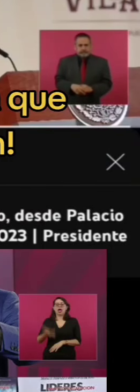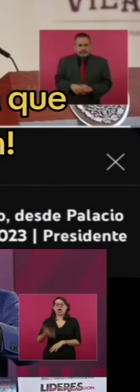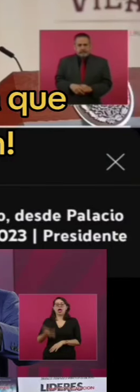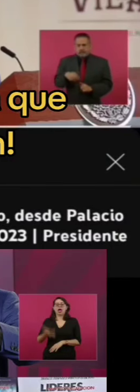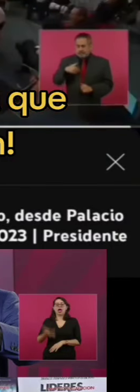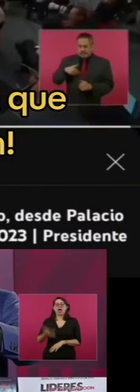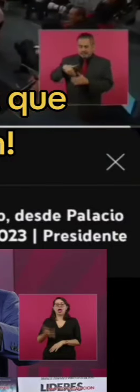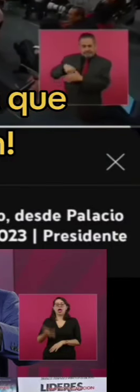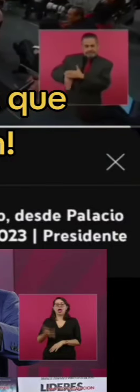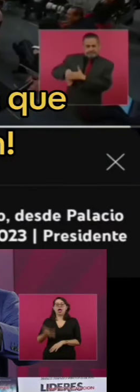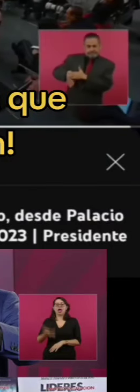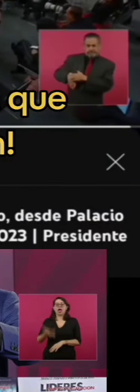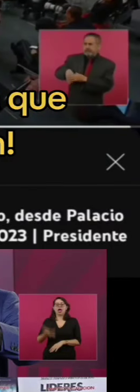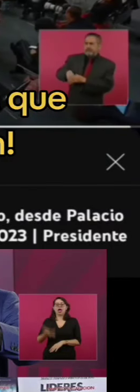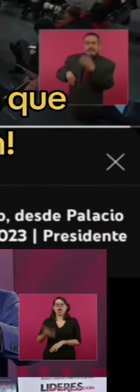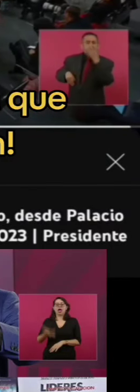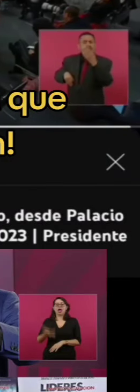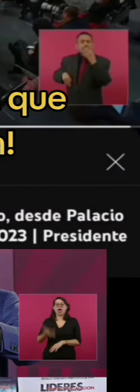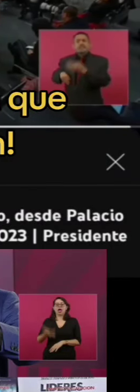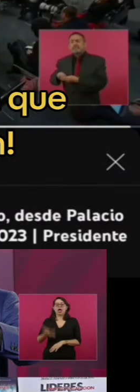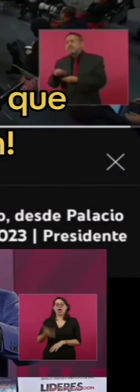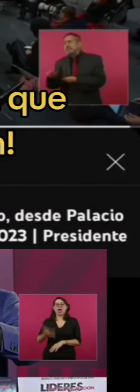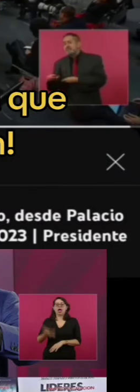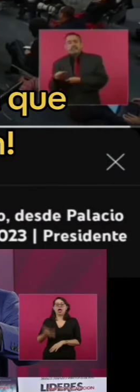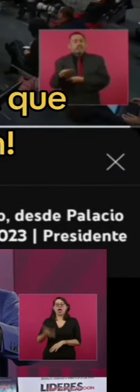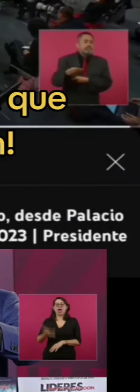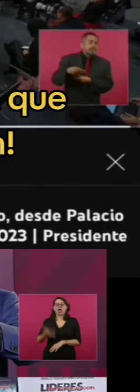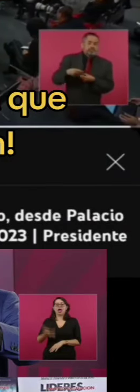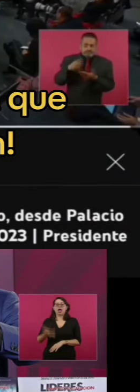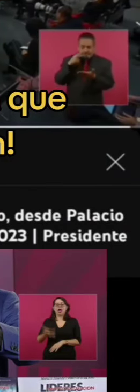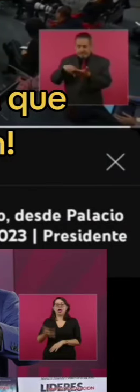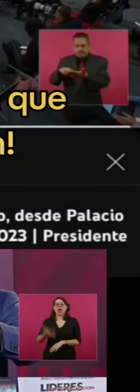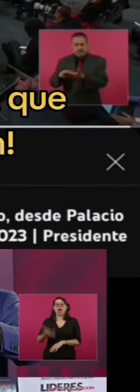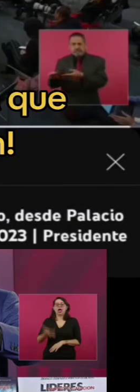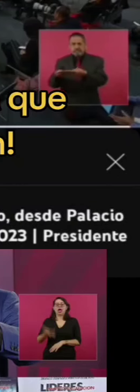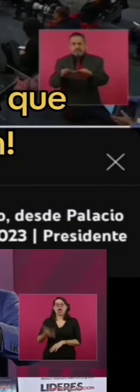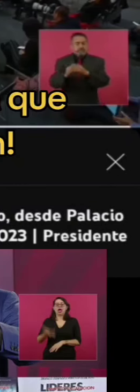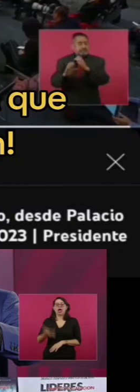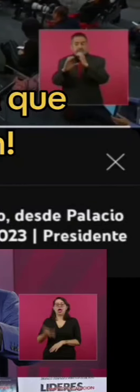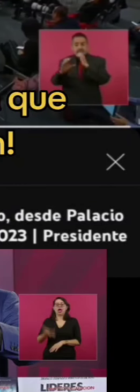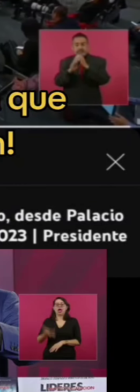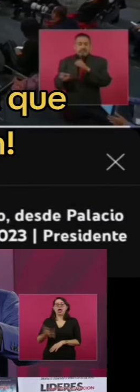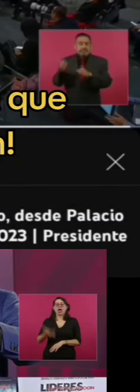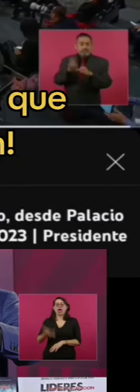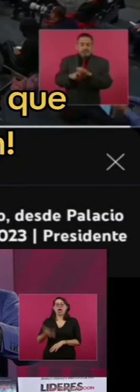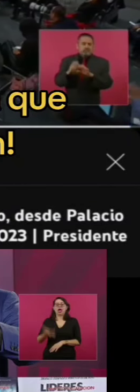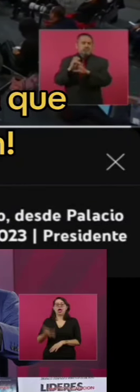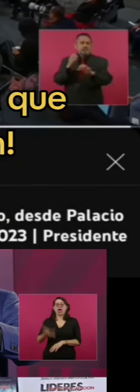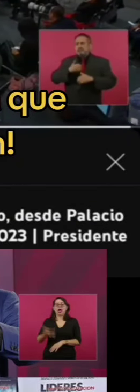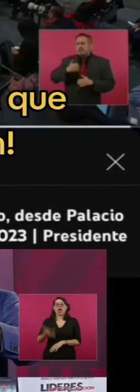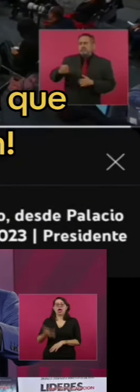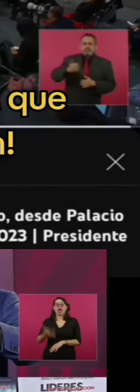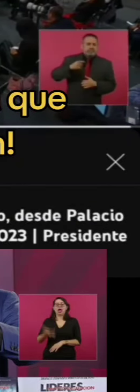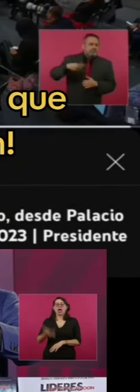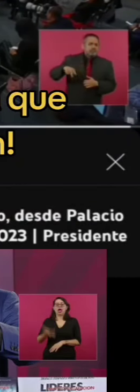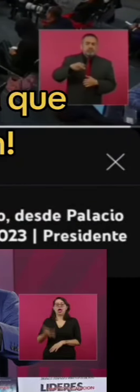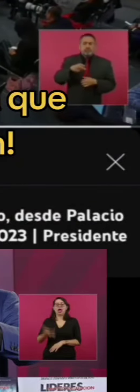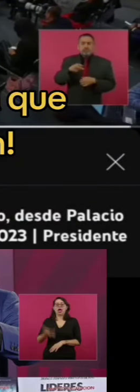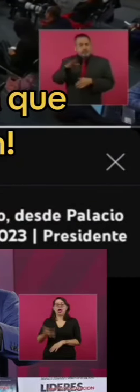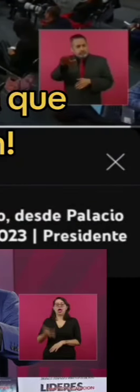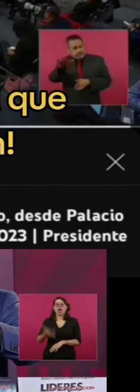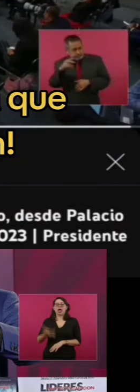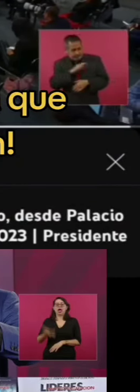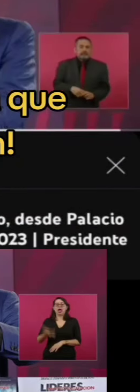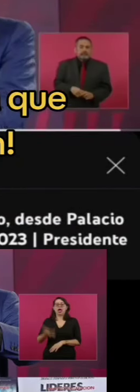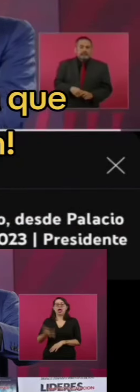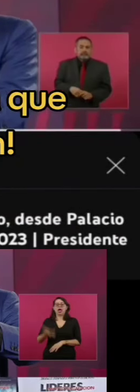Yo con un morral y unos volantes. Y eran camiones urbanos y estaba en una parada y le pedía